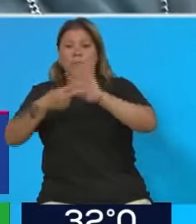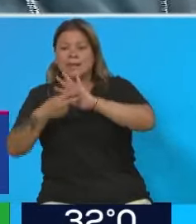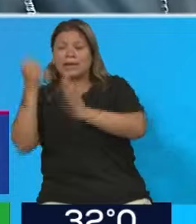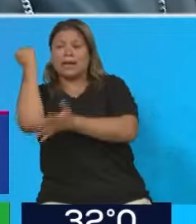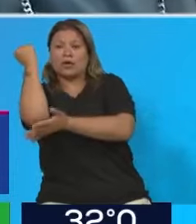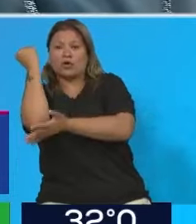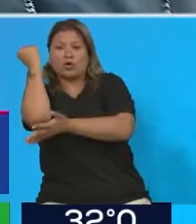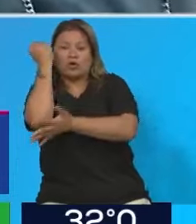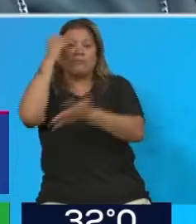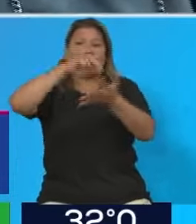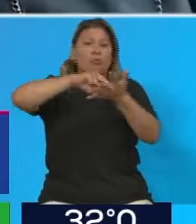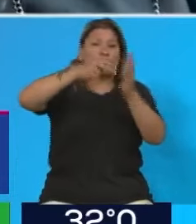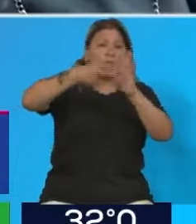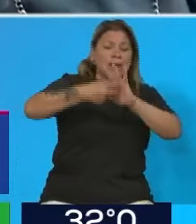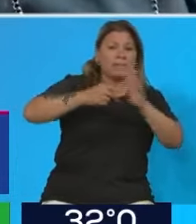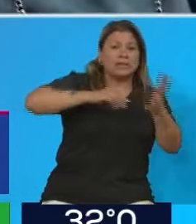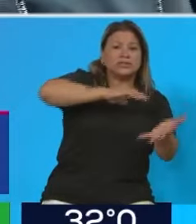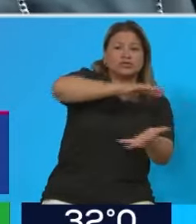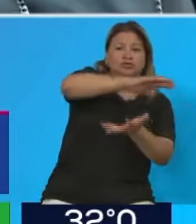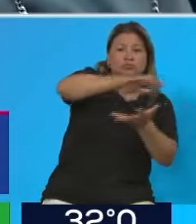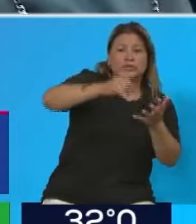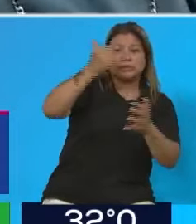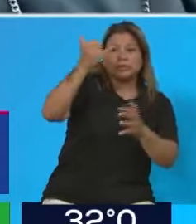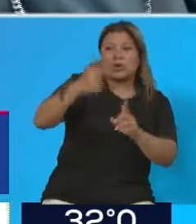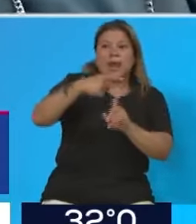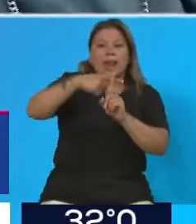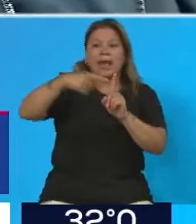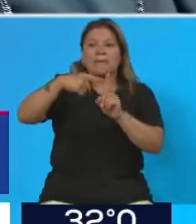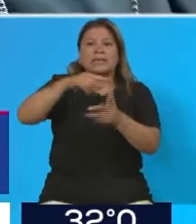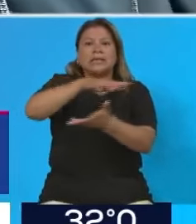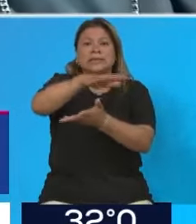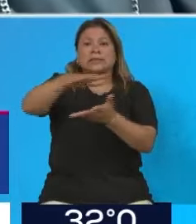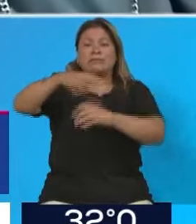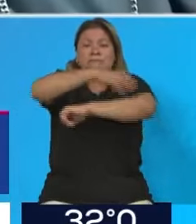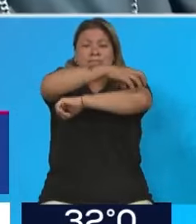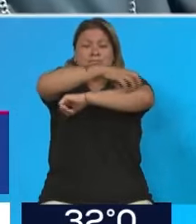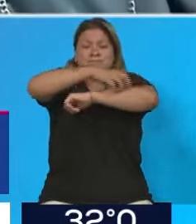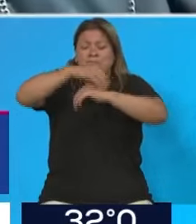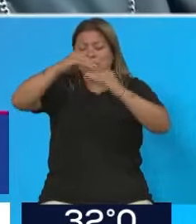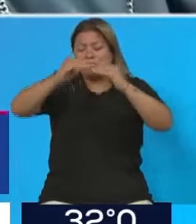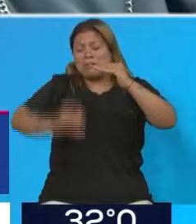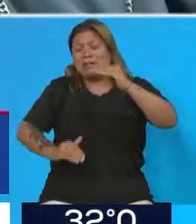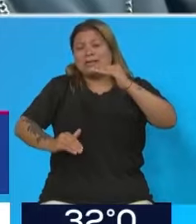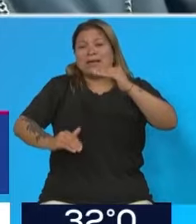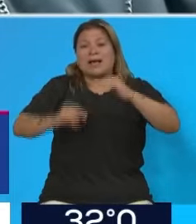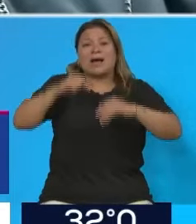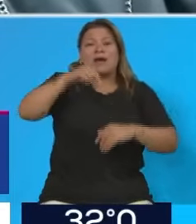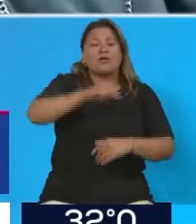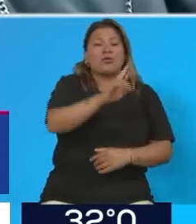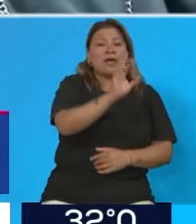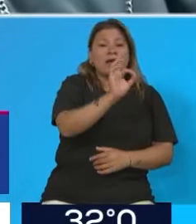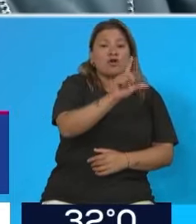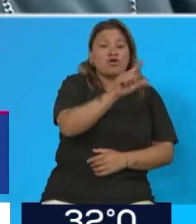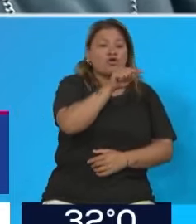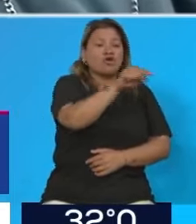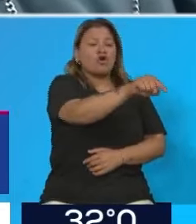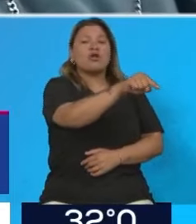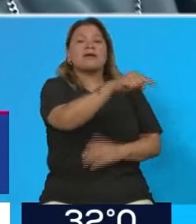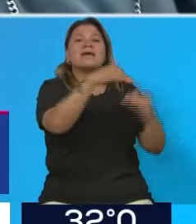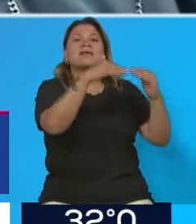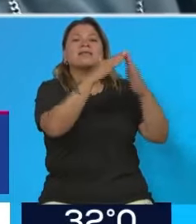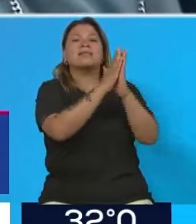sociales hoy nos enfrenta a la mitad de la población en la Argentina bajo la línea de pobreza Cuál es el rol de estas nuevas formas de